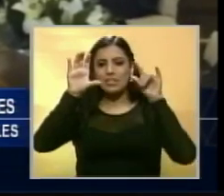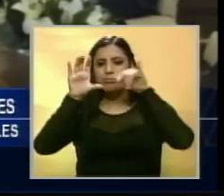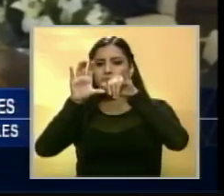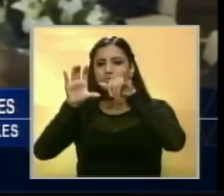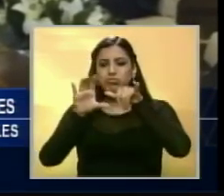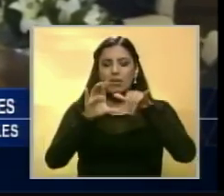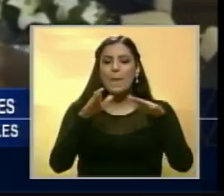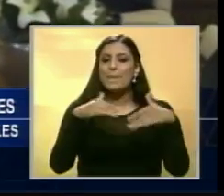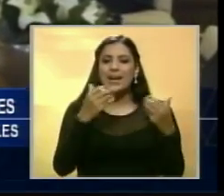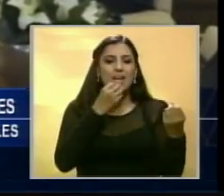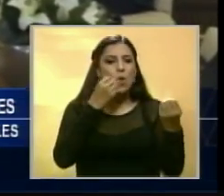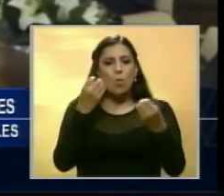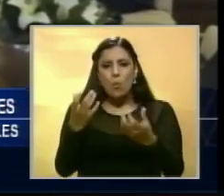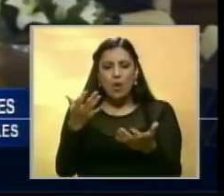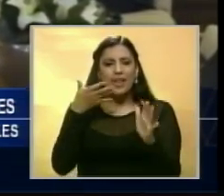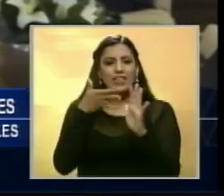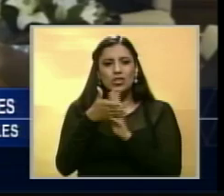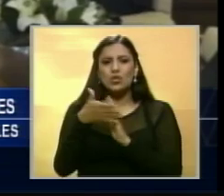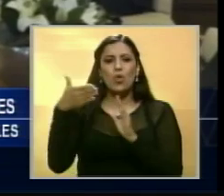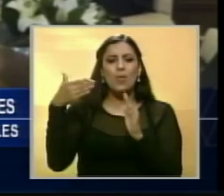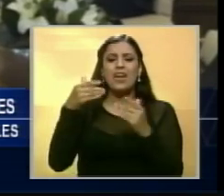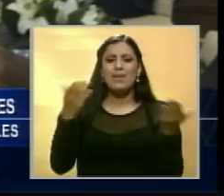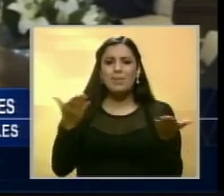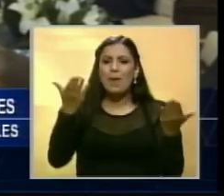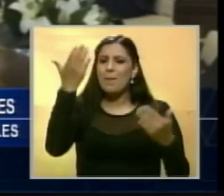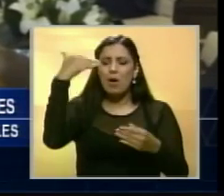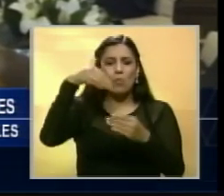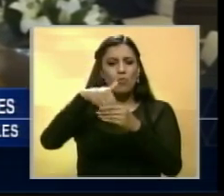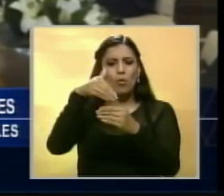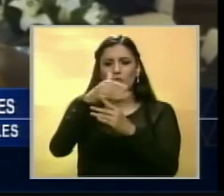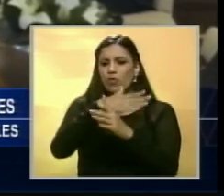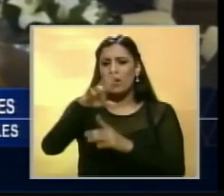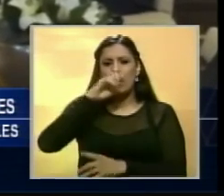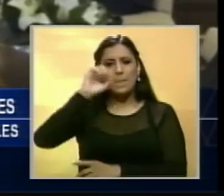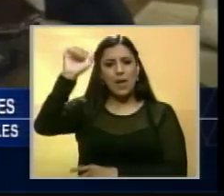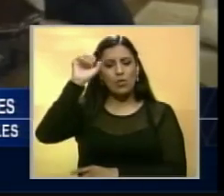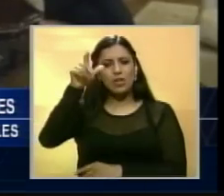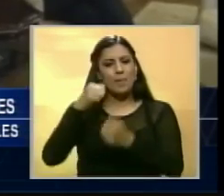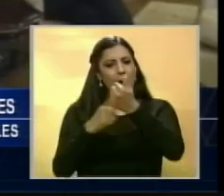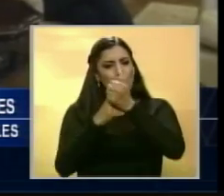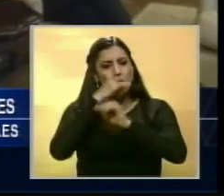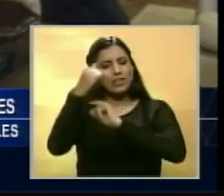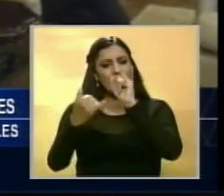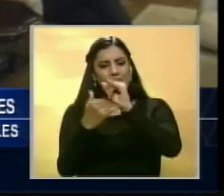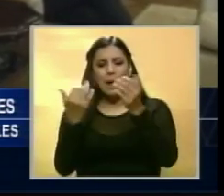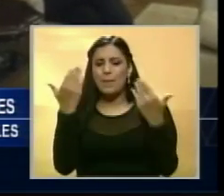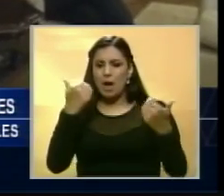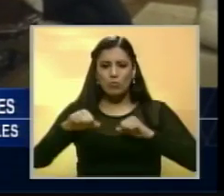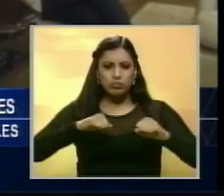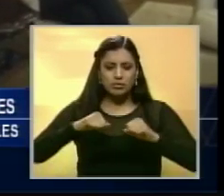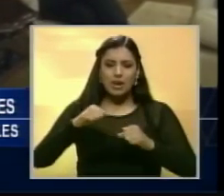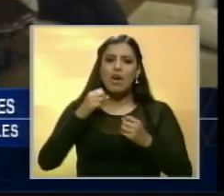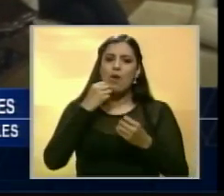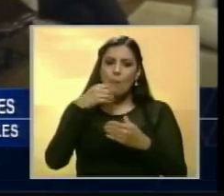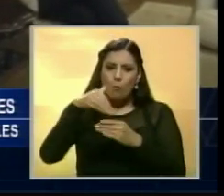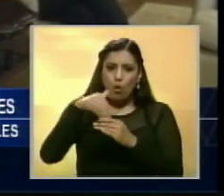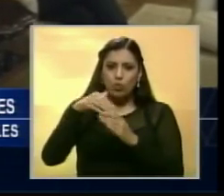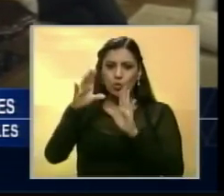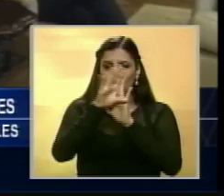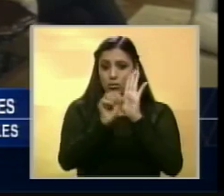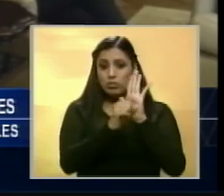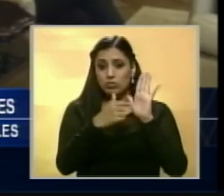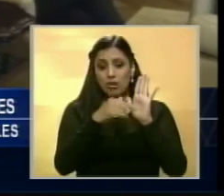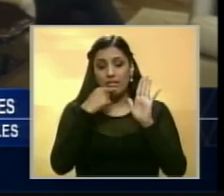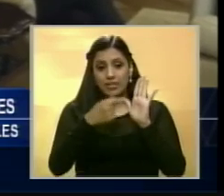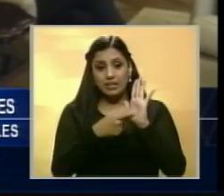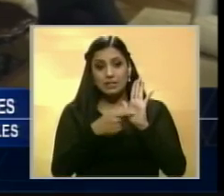para impulsar el referéndum revocatorio contra el presidente Nicolás Maduro y buscar apoyo internacional para la activación de dicho mecanismo